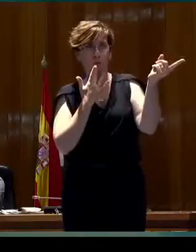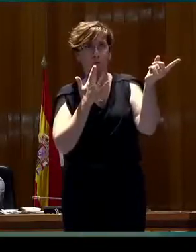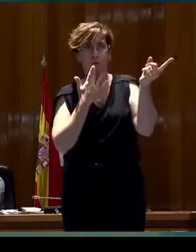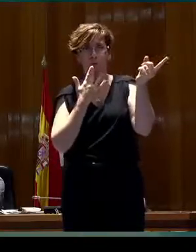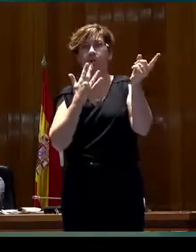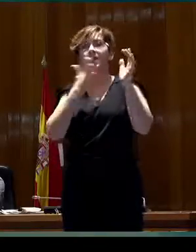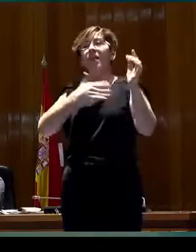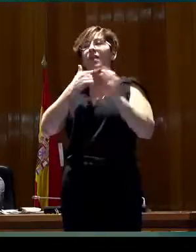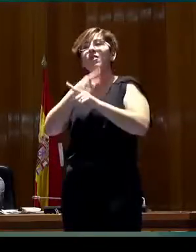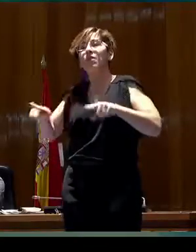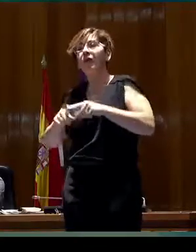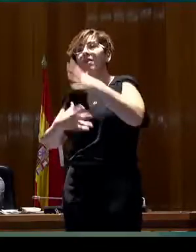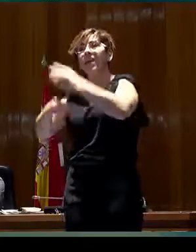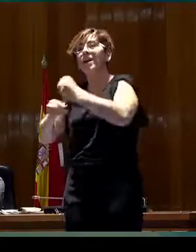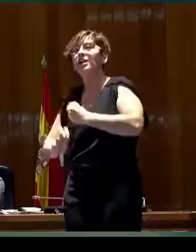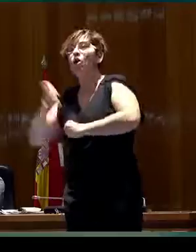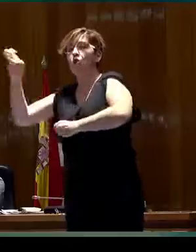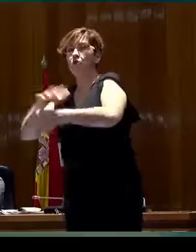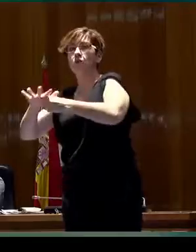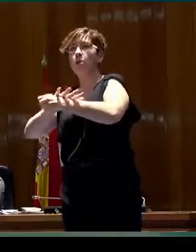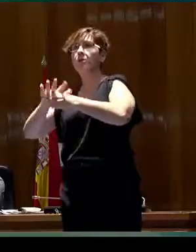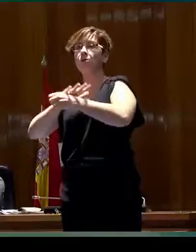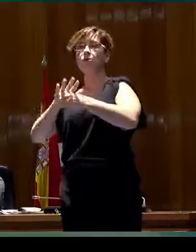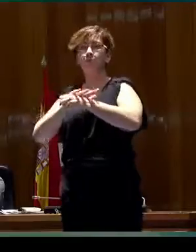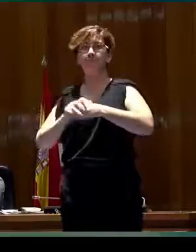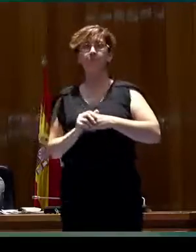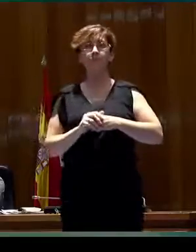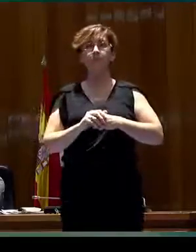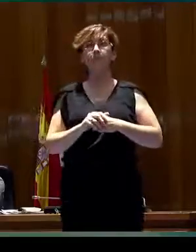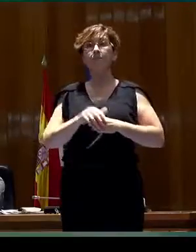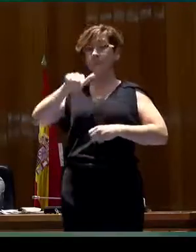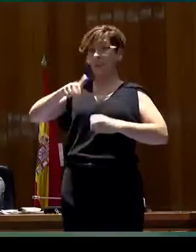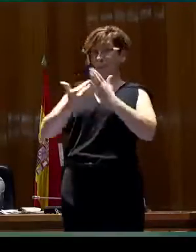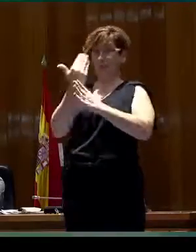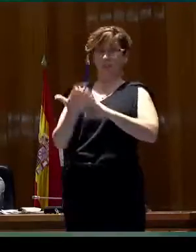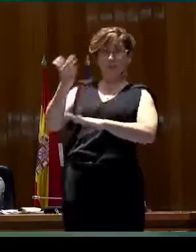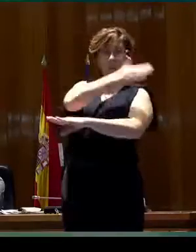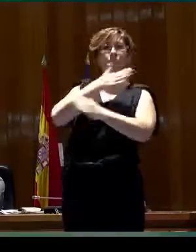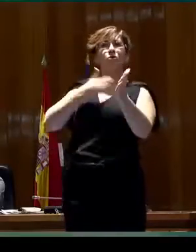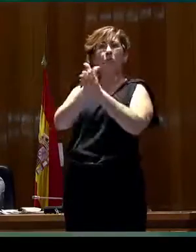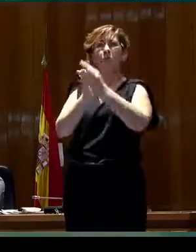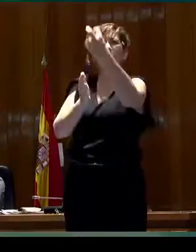Gracias al profesor Saúl Villameriel, que debe estar por allá en algún lado, en estos días estábamos discutiendo sobre